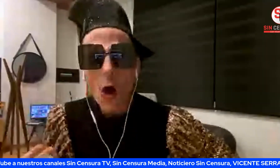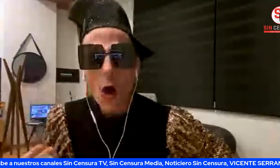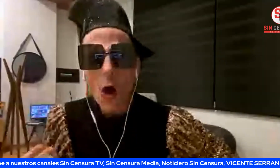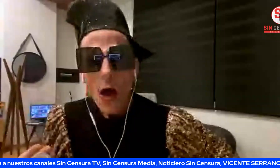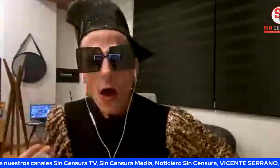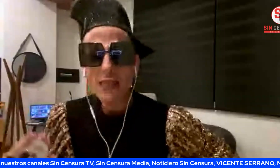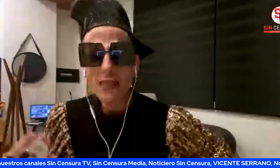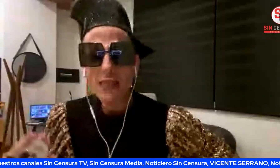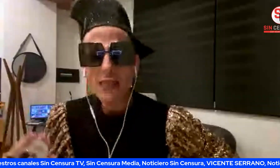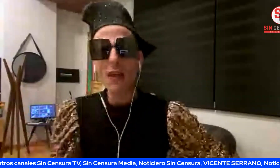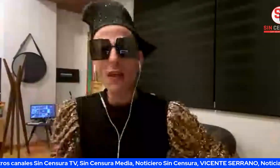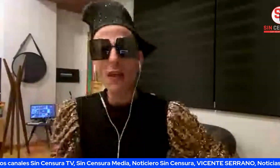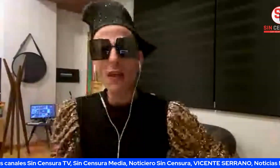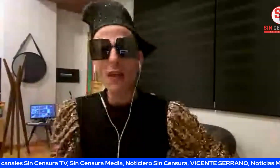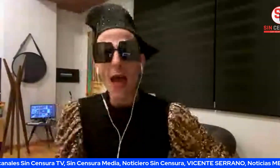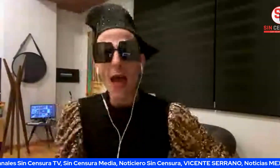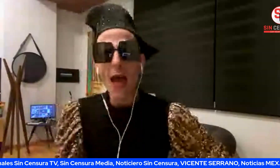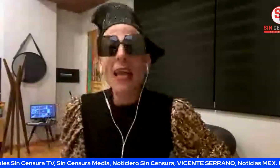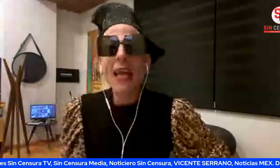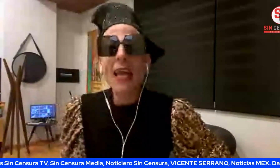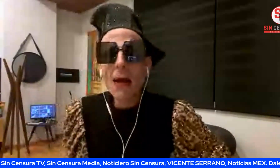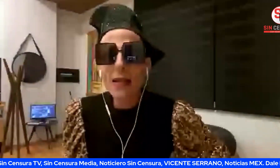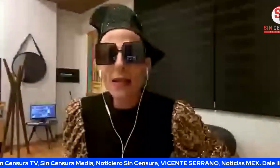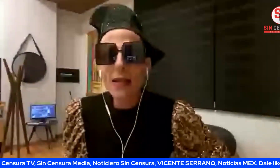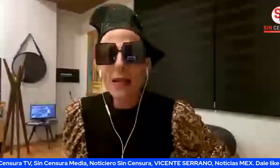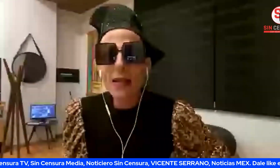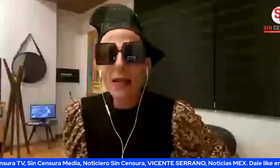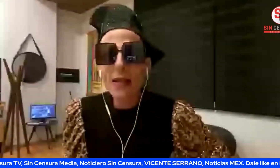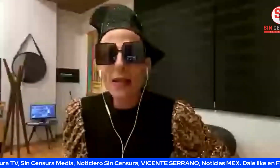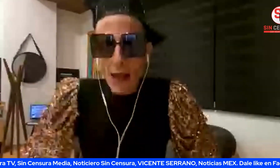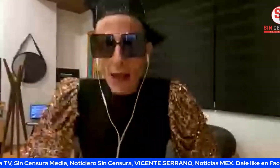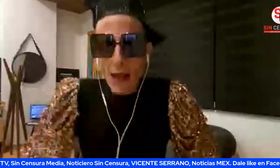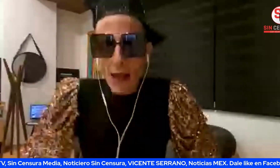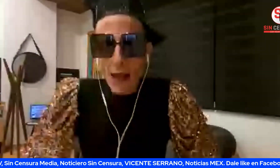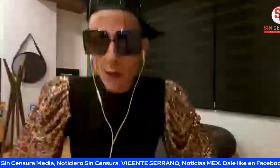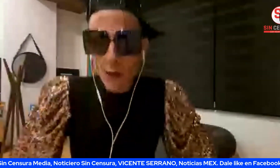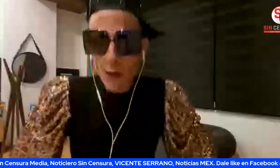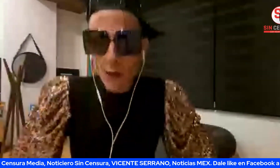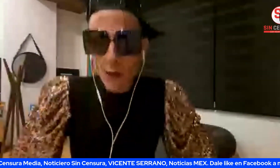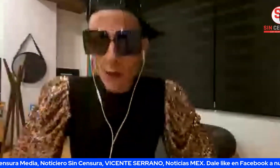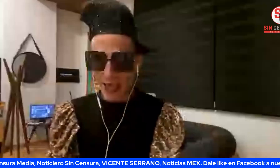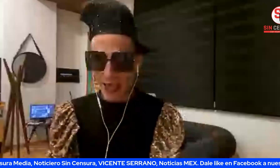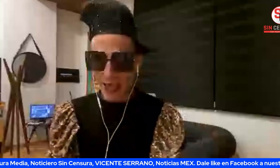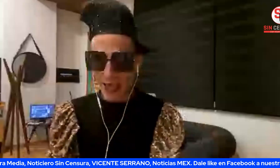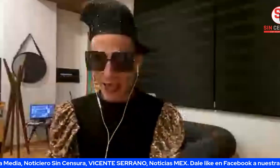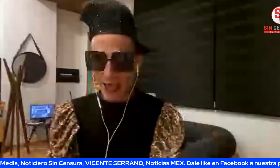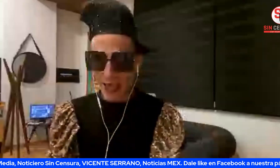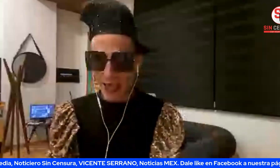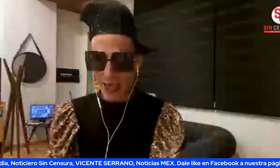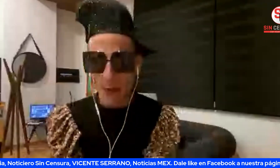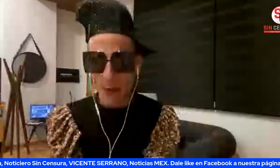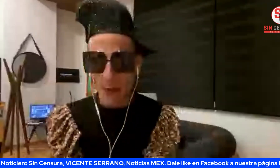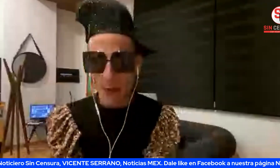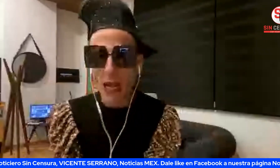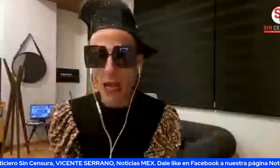pueblo hacer toda esta faramaya. ¿De qué se va a tratar? Ahora yo les pregunto, ¿ustedes votarían de verdad en su sano